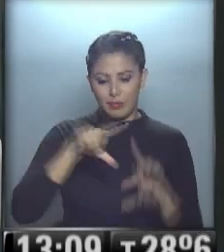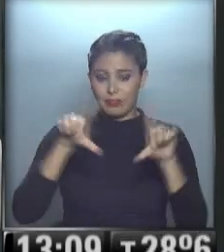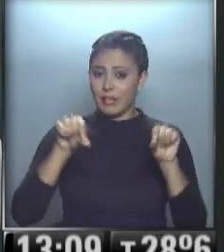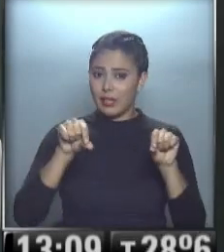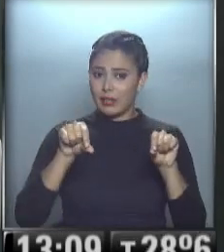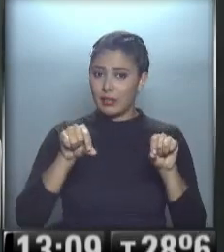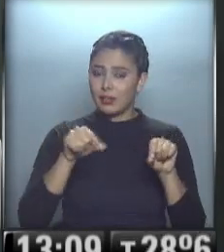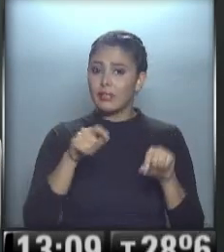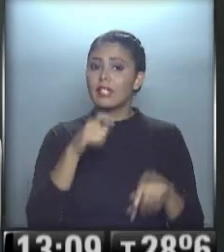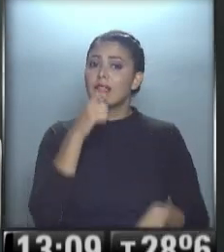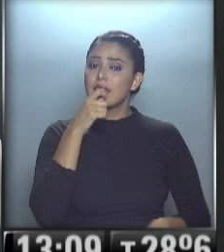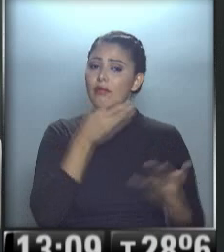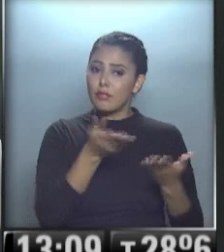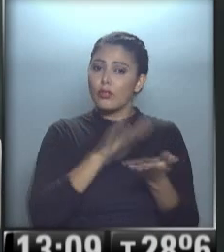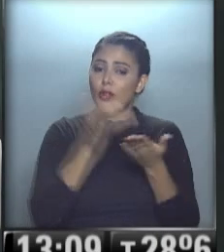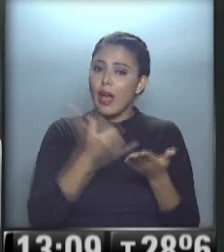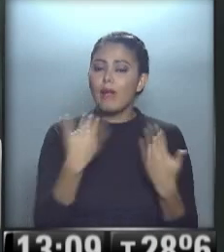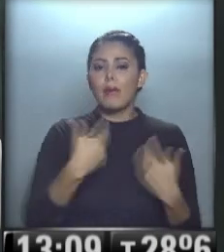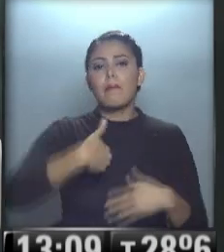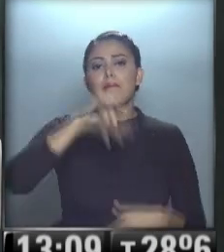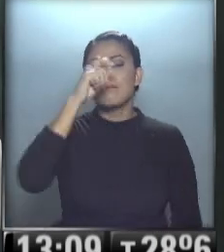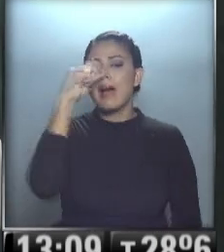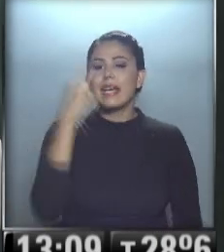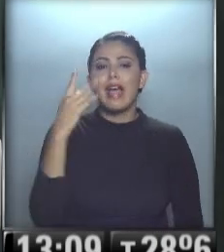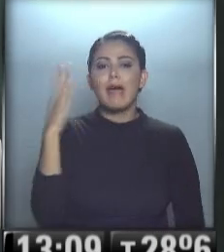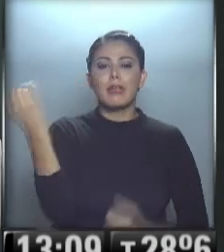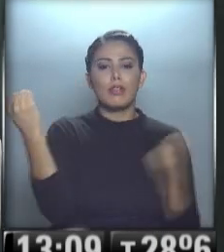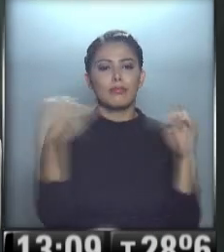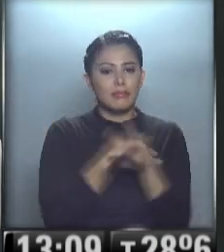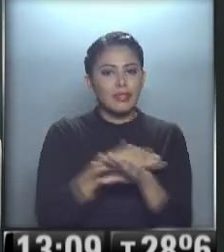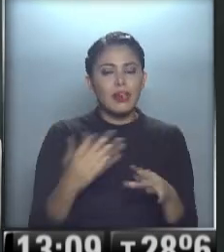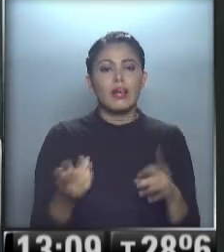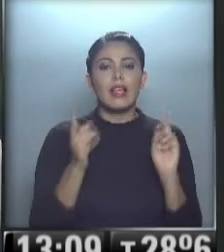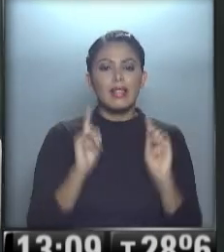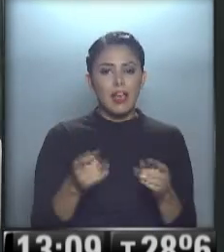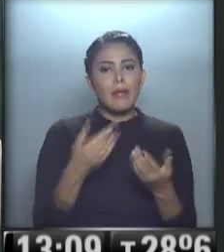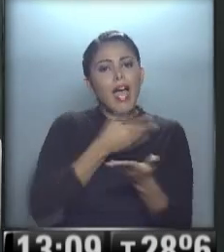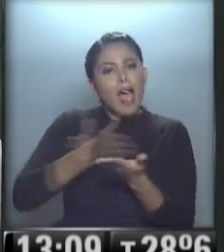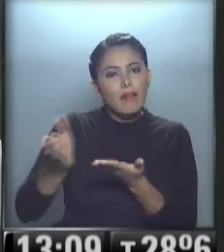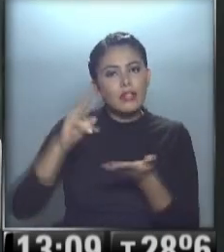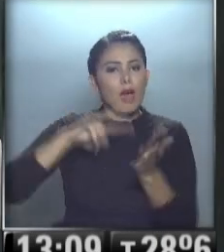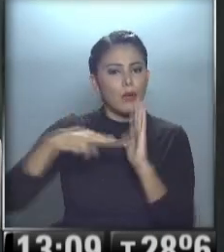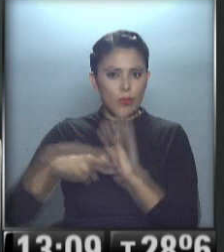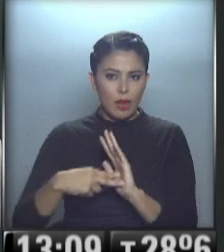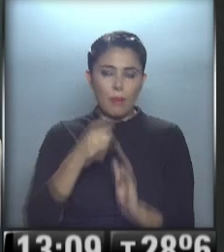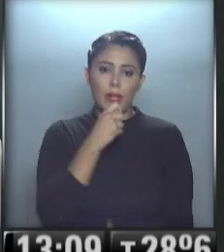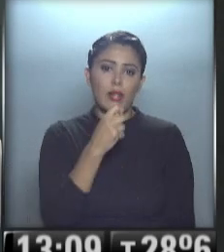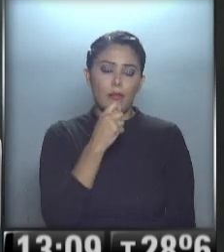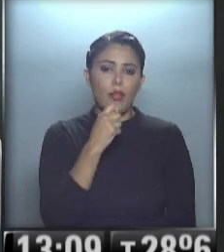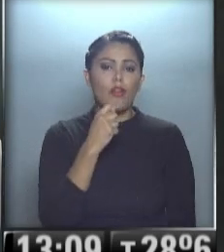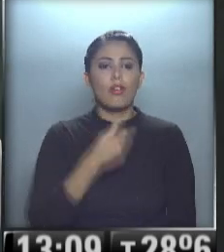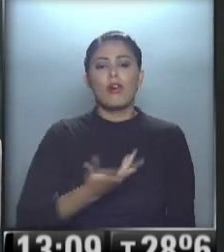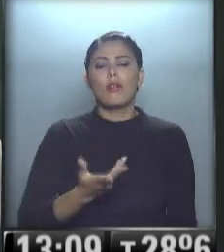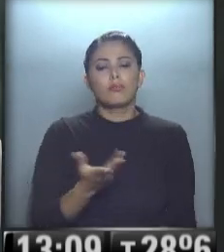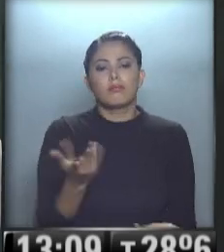porque esto nos va a permitir eh agilizar el tránsito va a permitir evitar los inconvenientes que implica muchas